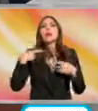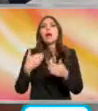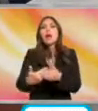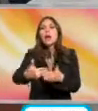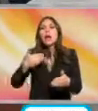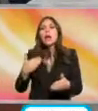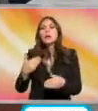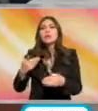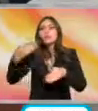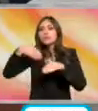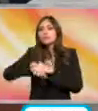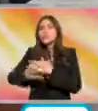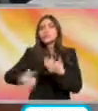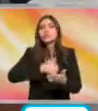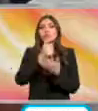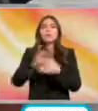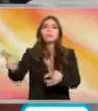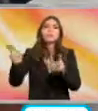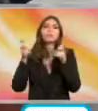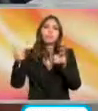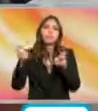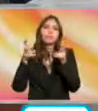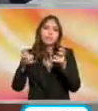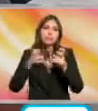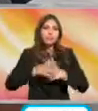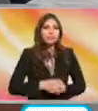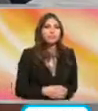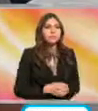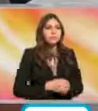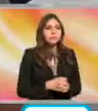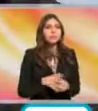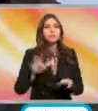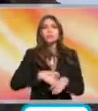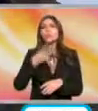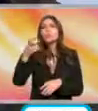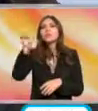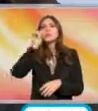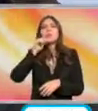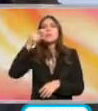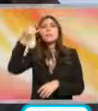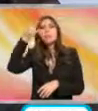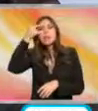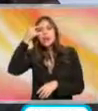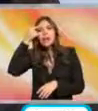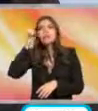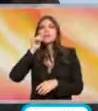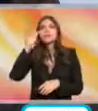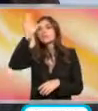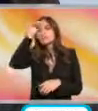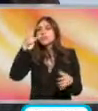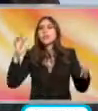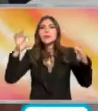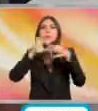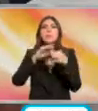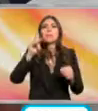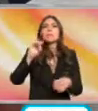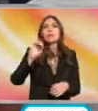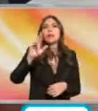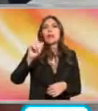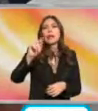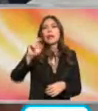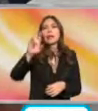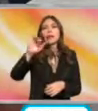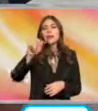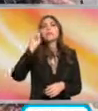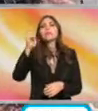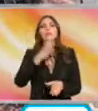truanes, Eran unos finalmente. truanes, sí. Ladrones. Oye, Sí. y por eso utilizamos este término de piratería para Sí. Sí. mencionar a estas cosas que son... Que están fuera